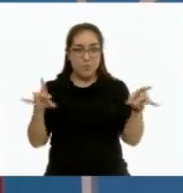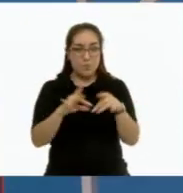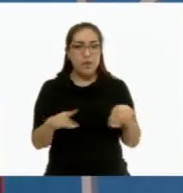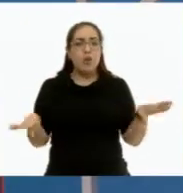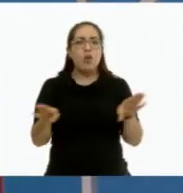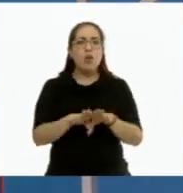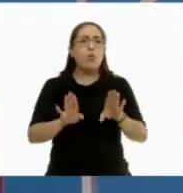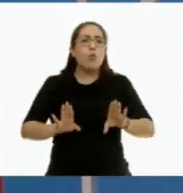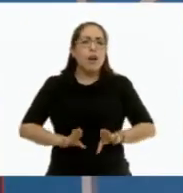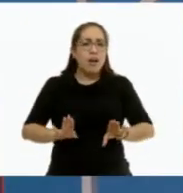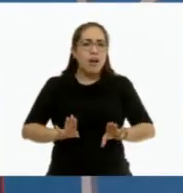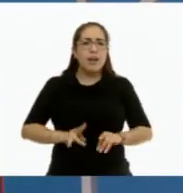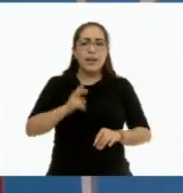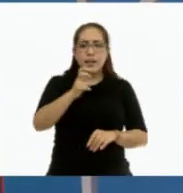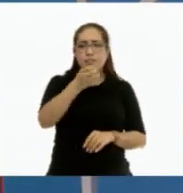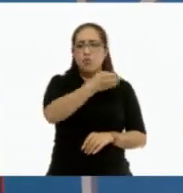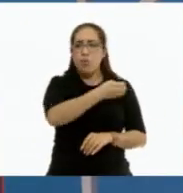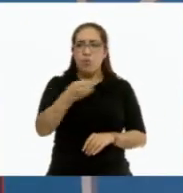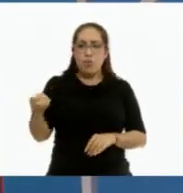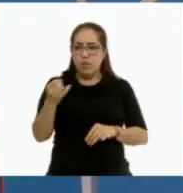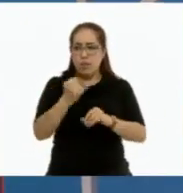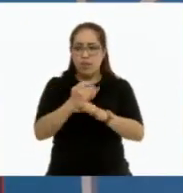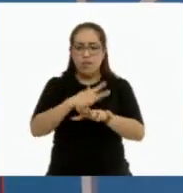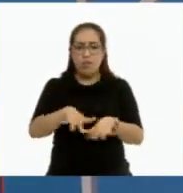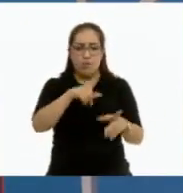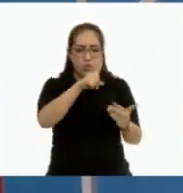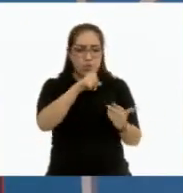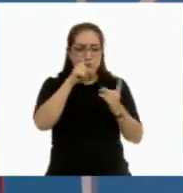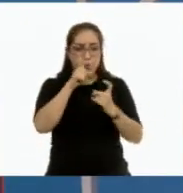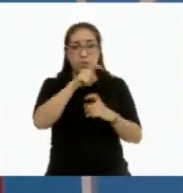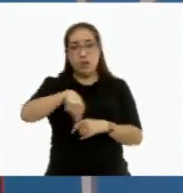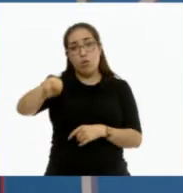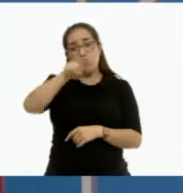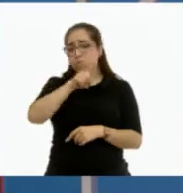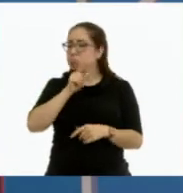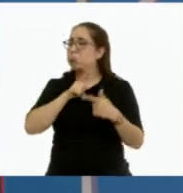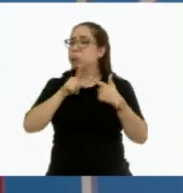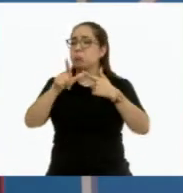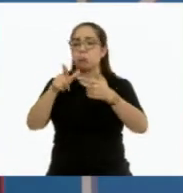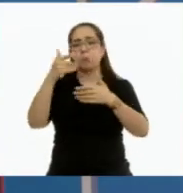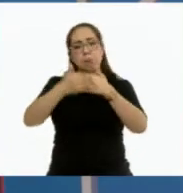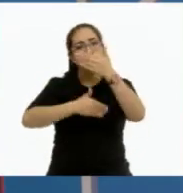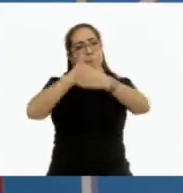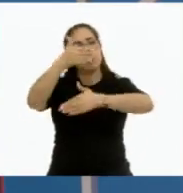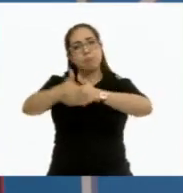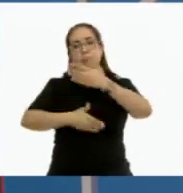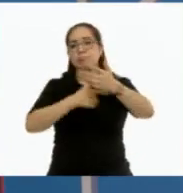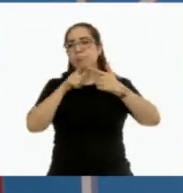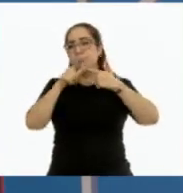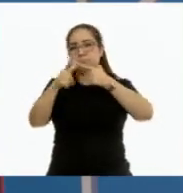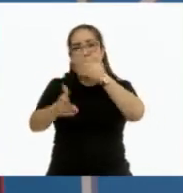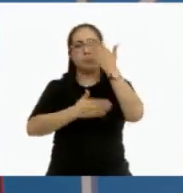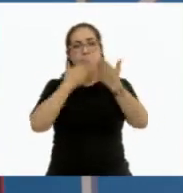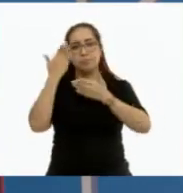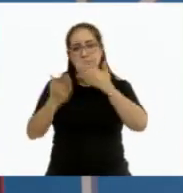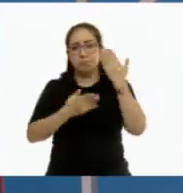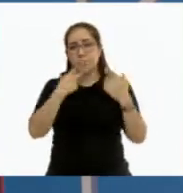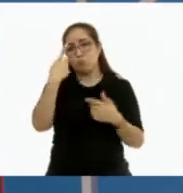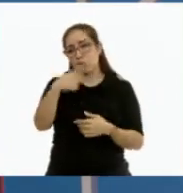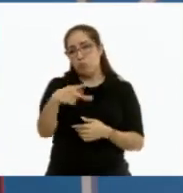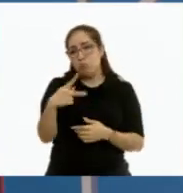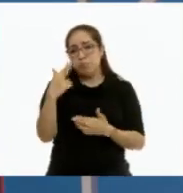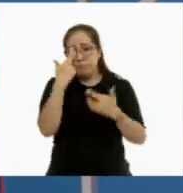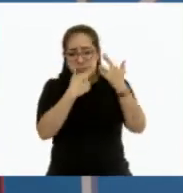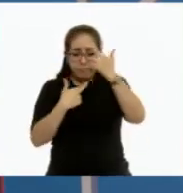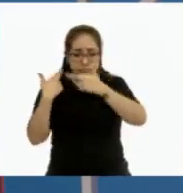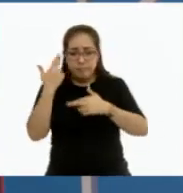de estos organizadores para que ustedes los puedan seguir empleando al momento de estudiar. Pues